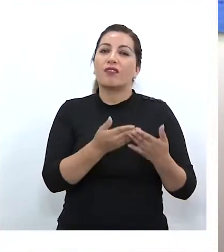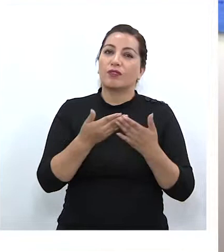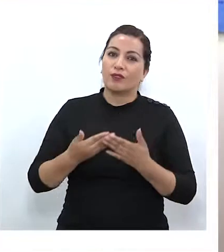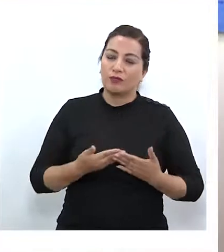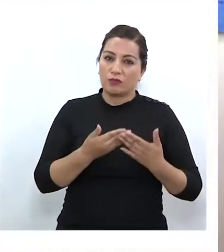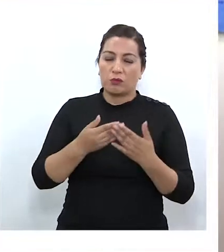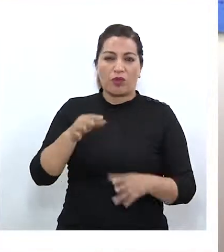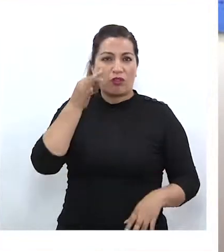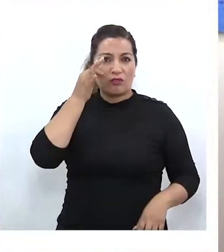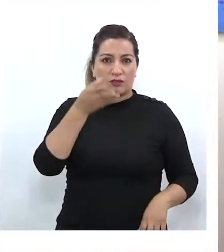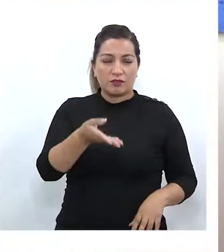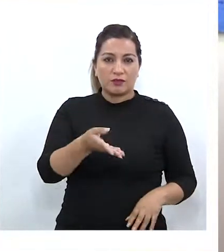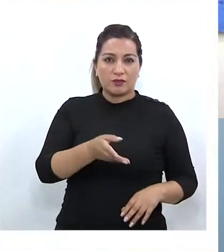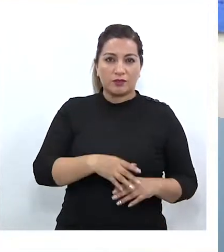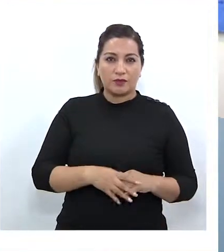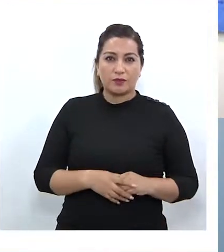ve